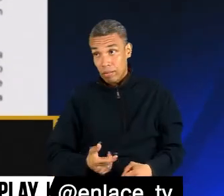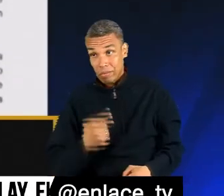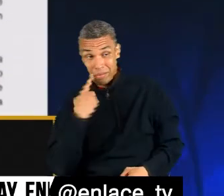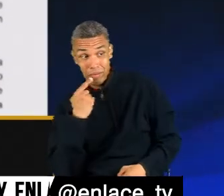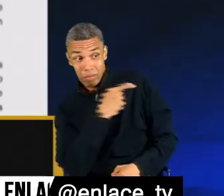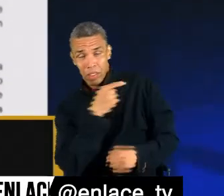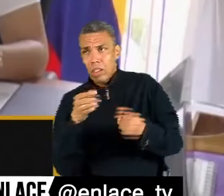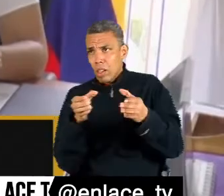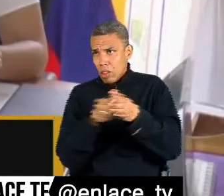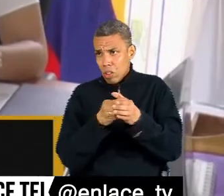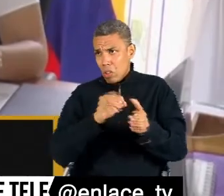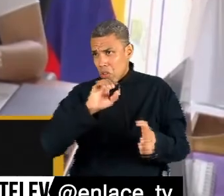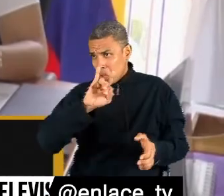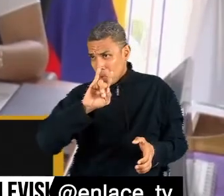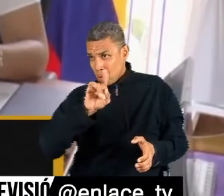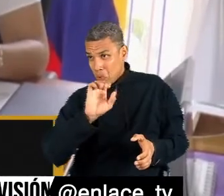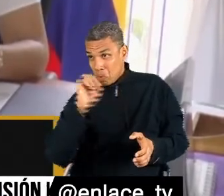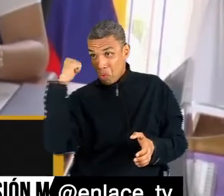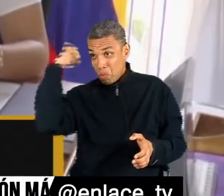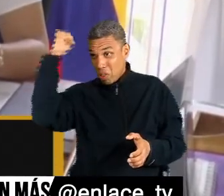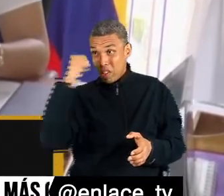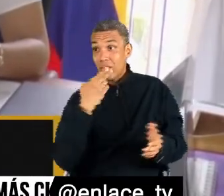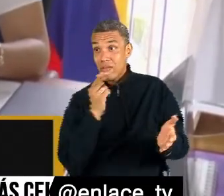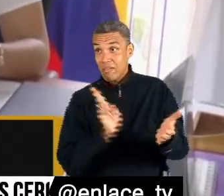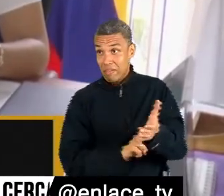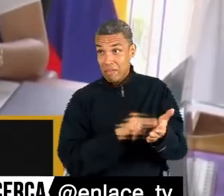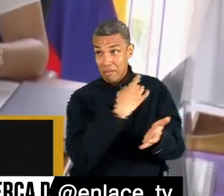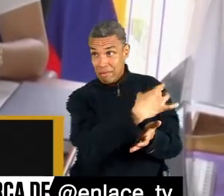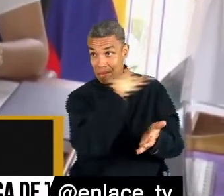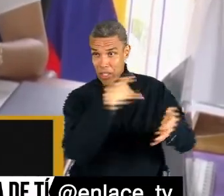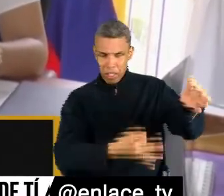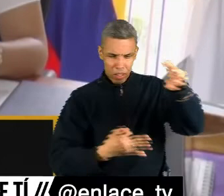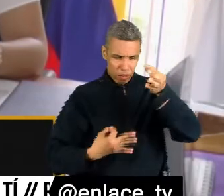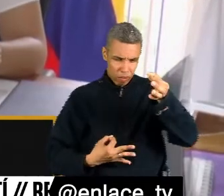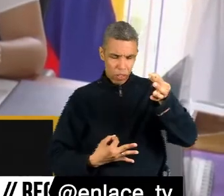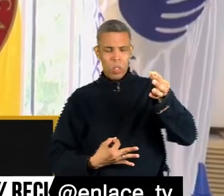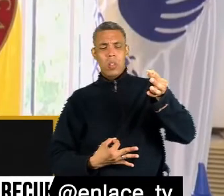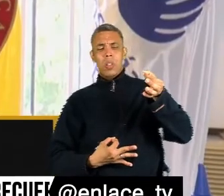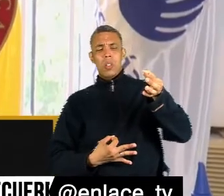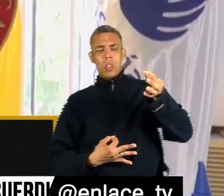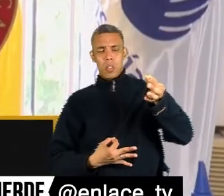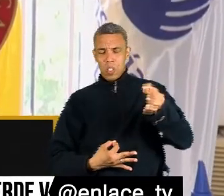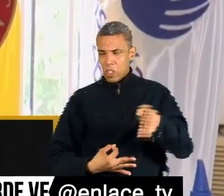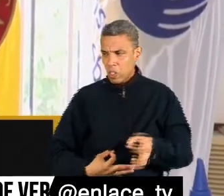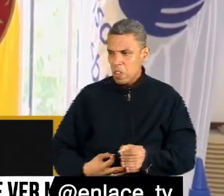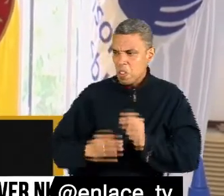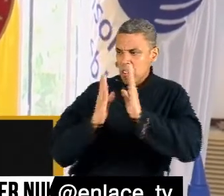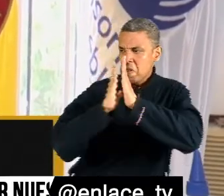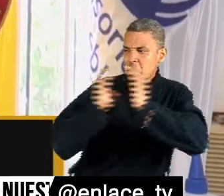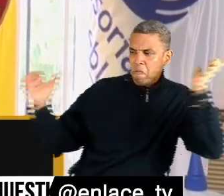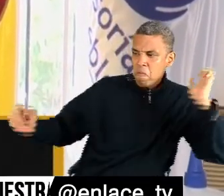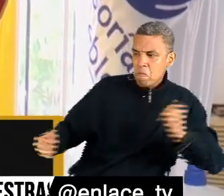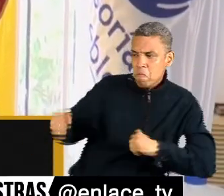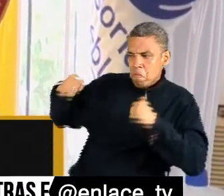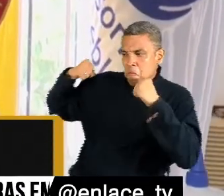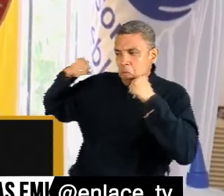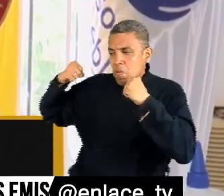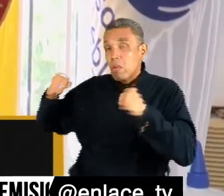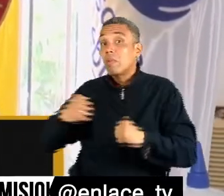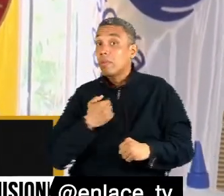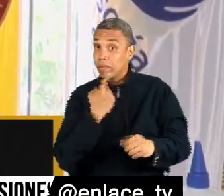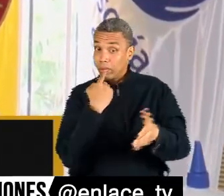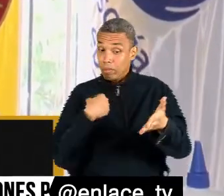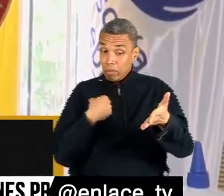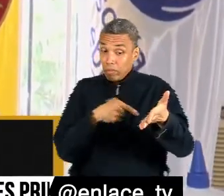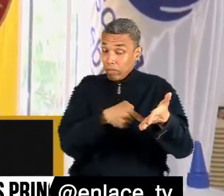con su comunicado. La defensora Angélica María Gaona ha atendido personalmente la diligencia. Bueno, queremos informarle a toda la comunidad que la